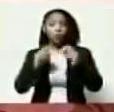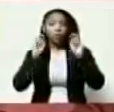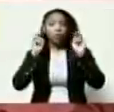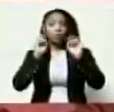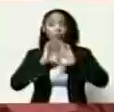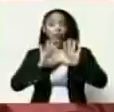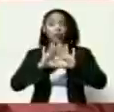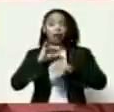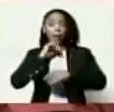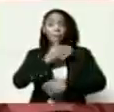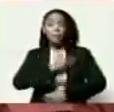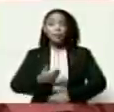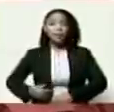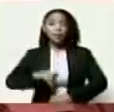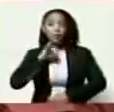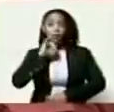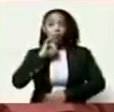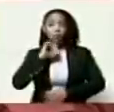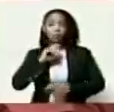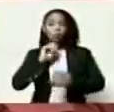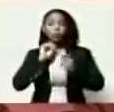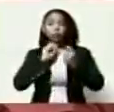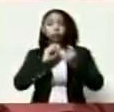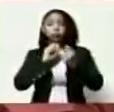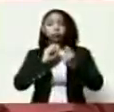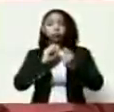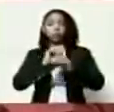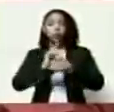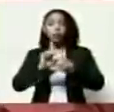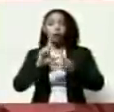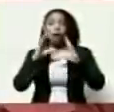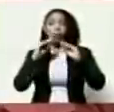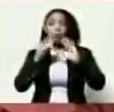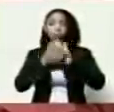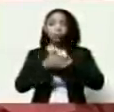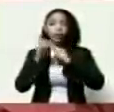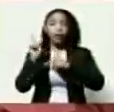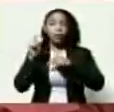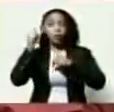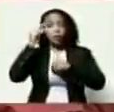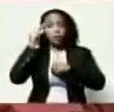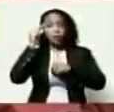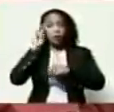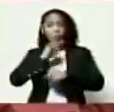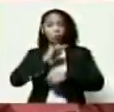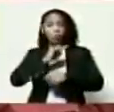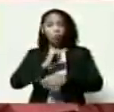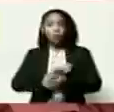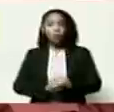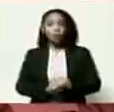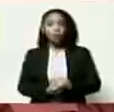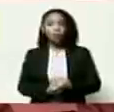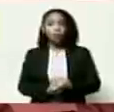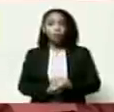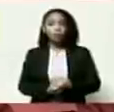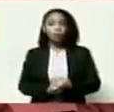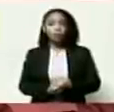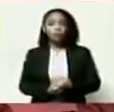informó. El presidente informó, habló sobre esto el día lunes.